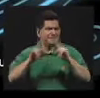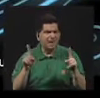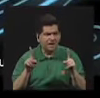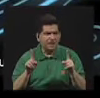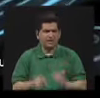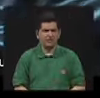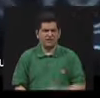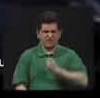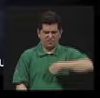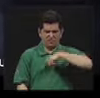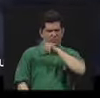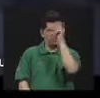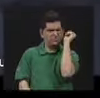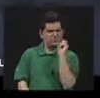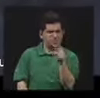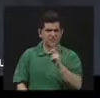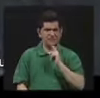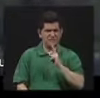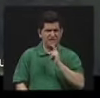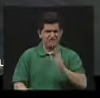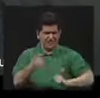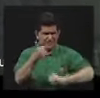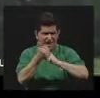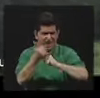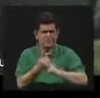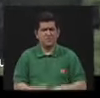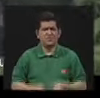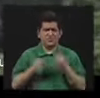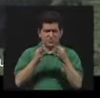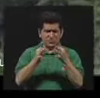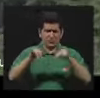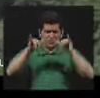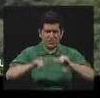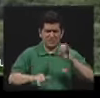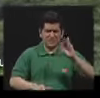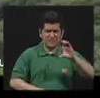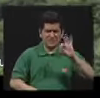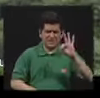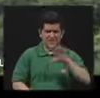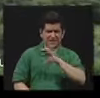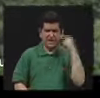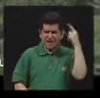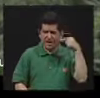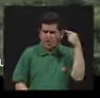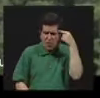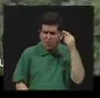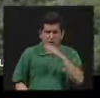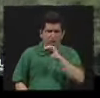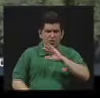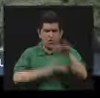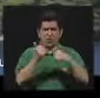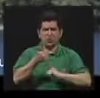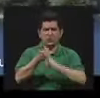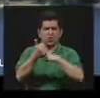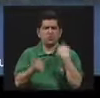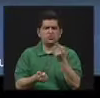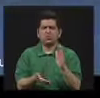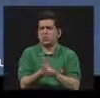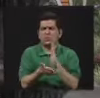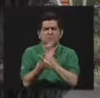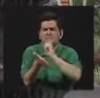embargo, debemos preguntarnos, ¿es cierto el apoyo al turismo sostenible por parte del ICT y del gobierno en general? ¿O todo el apoyo se queda en